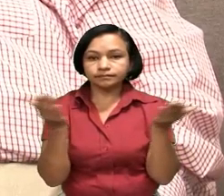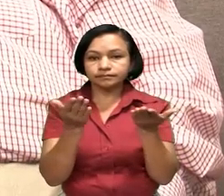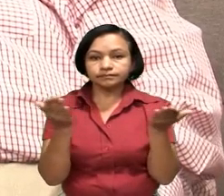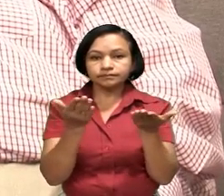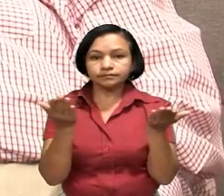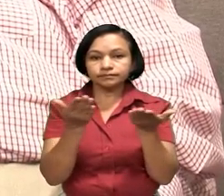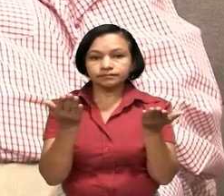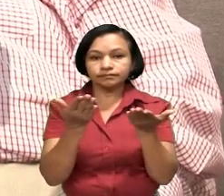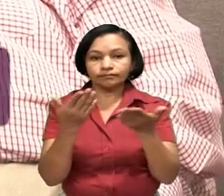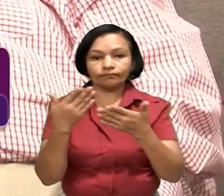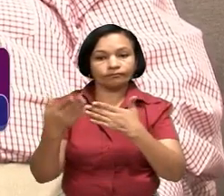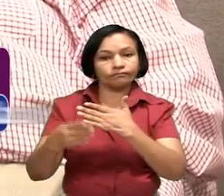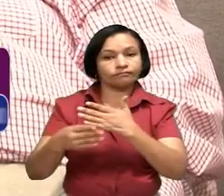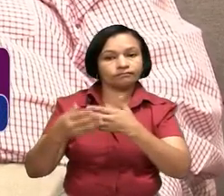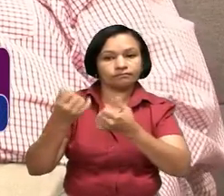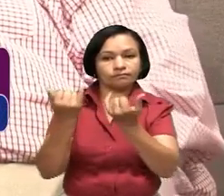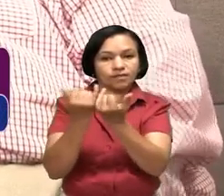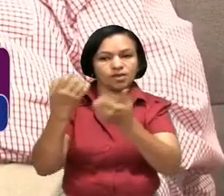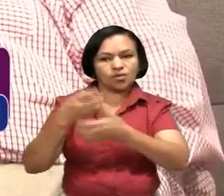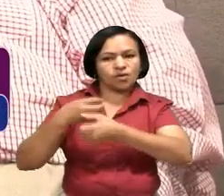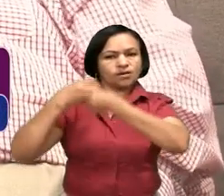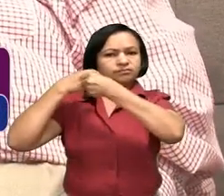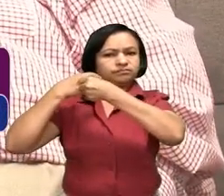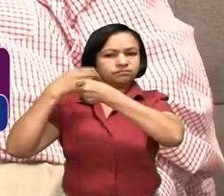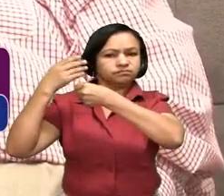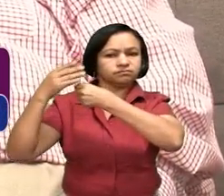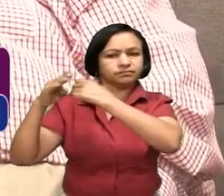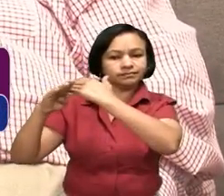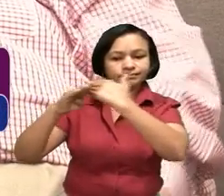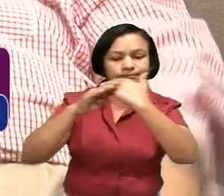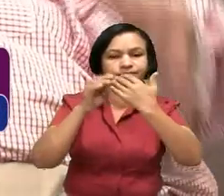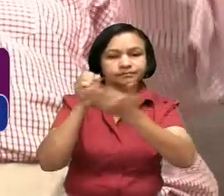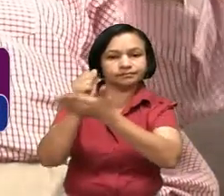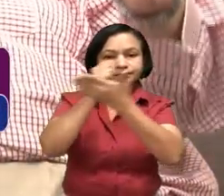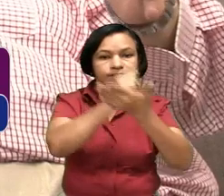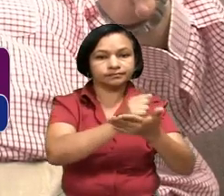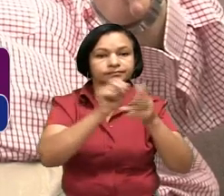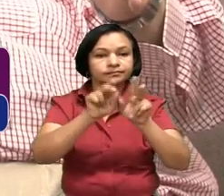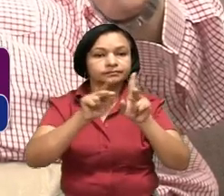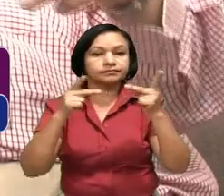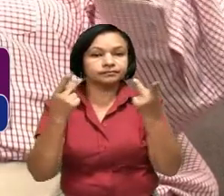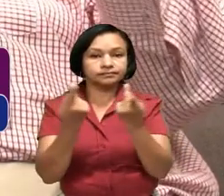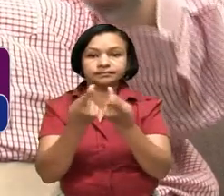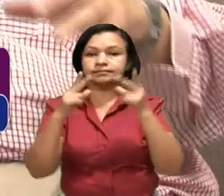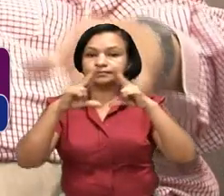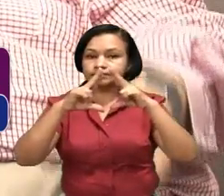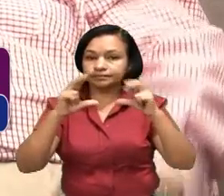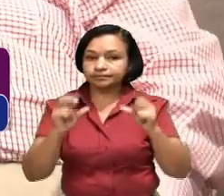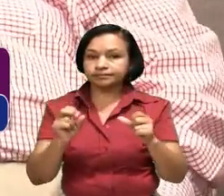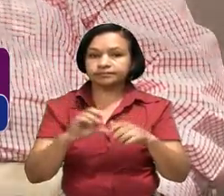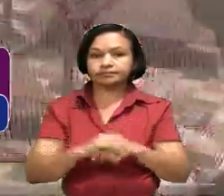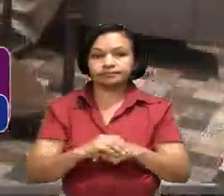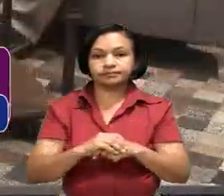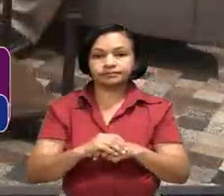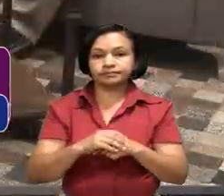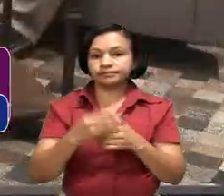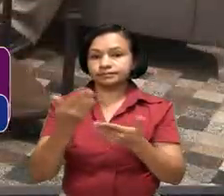un escudo de defensa hacia el pueblo de nicaragua por supuesto tiempos y dos